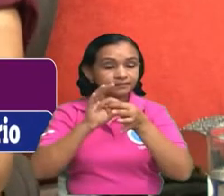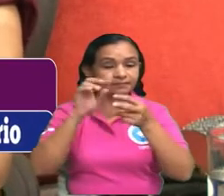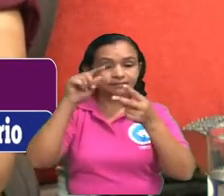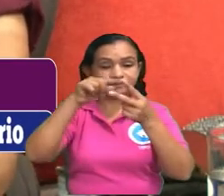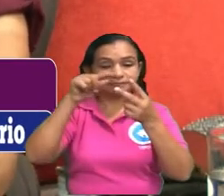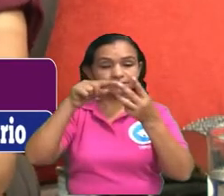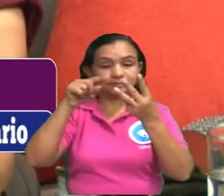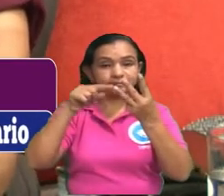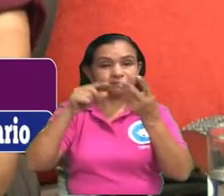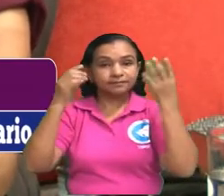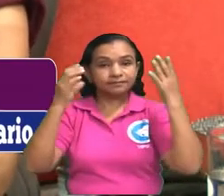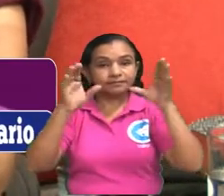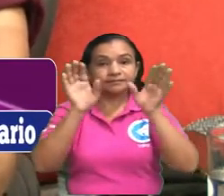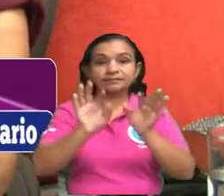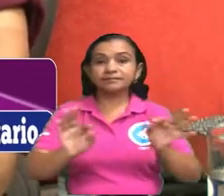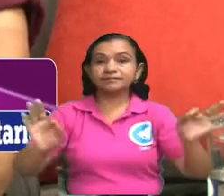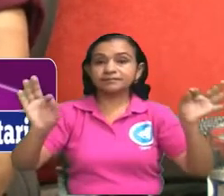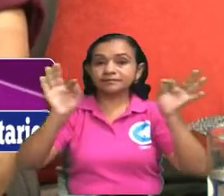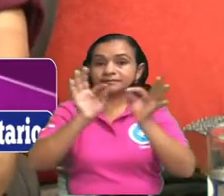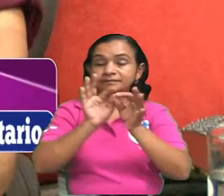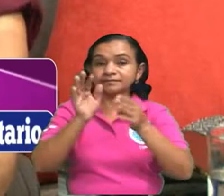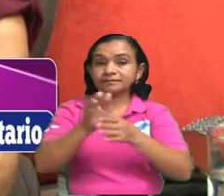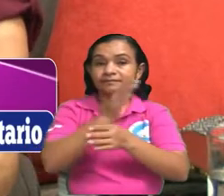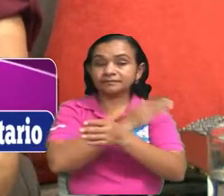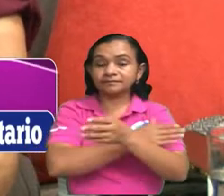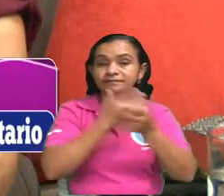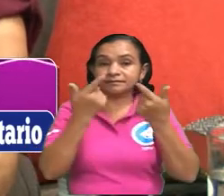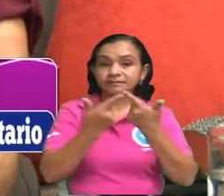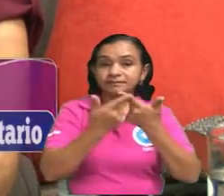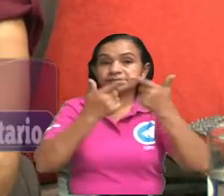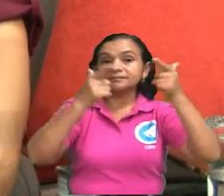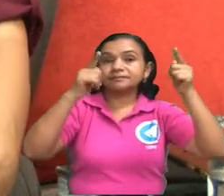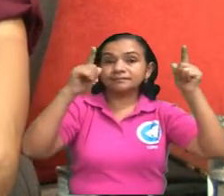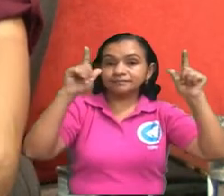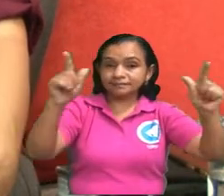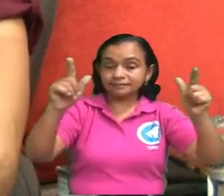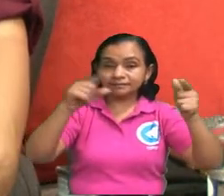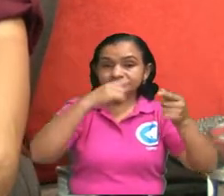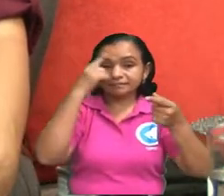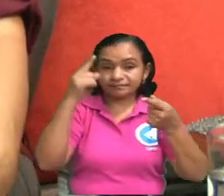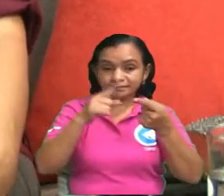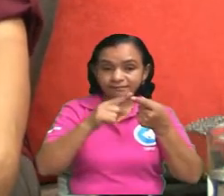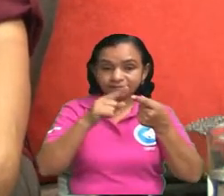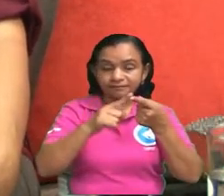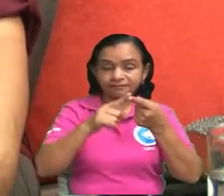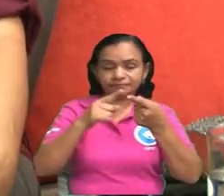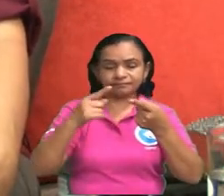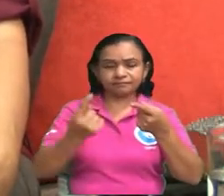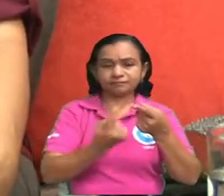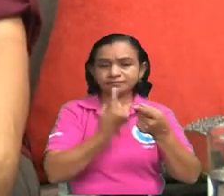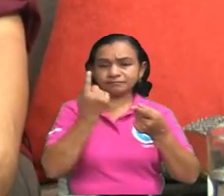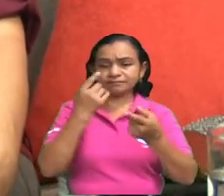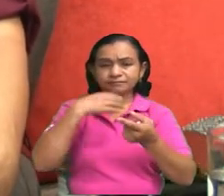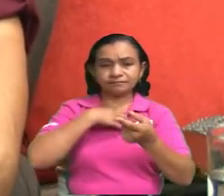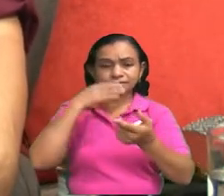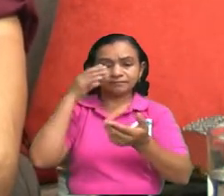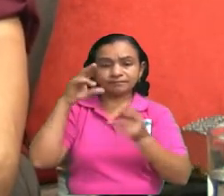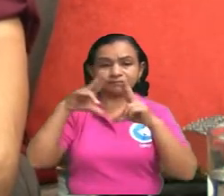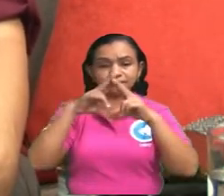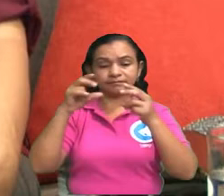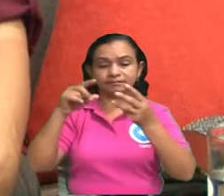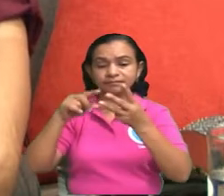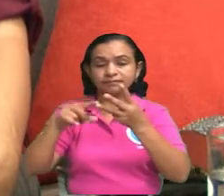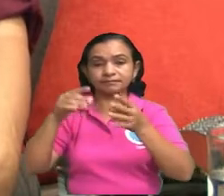pilares. Okay. La libertad, la independencia y la justicia